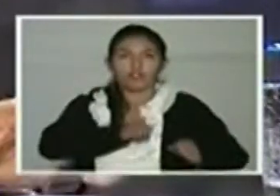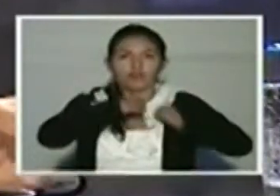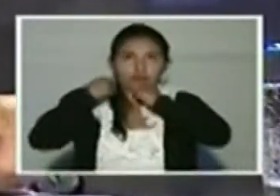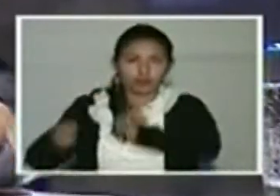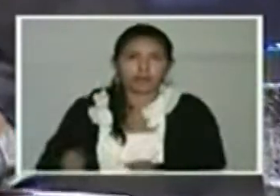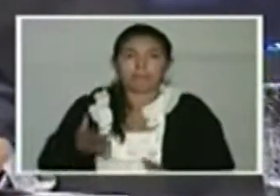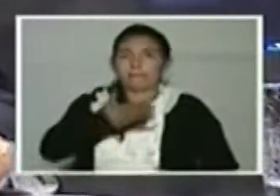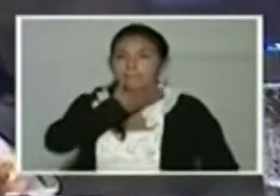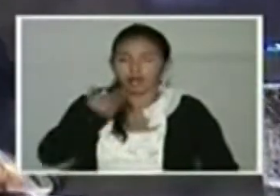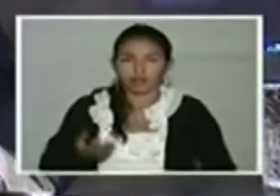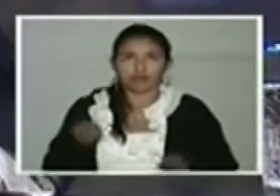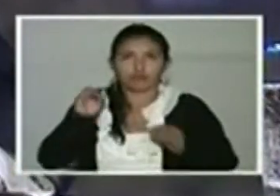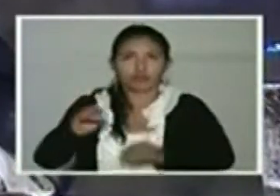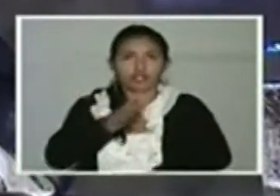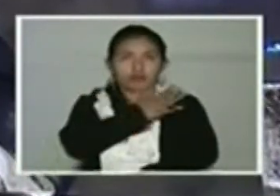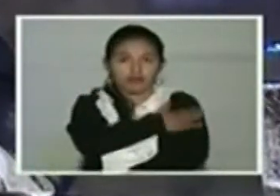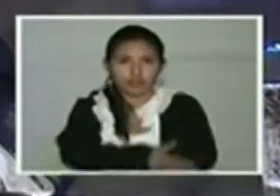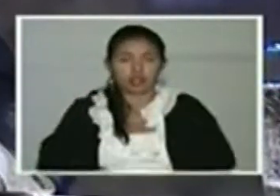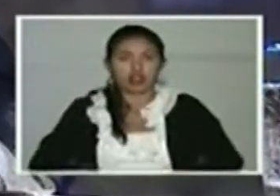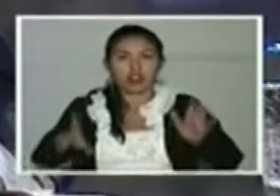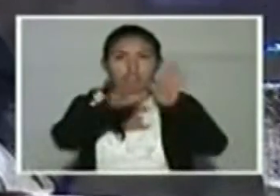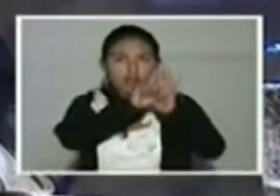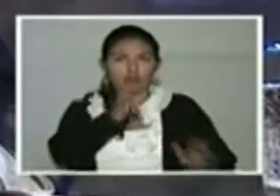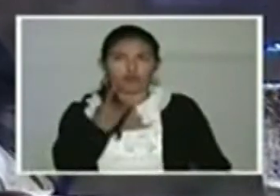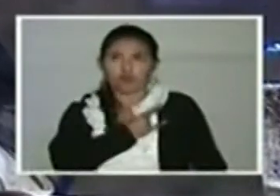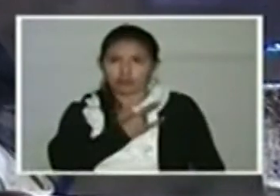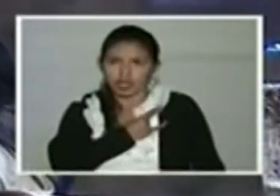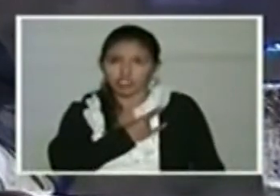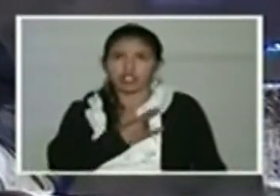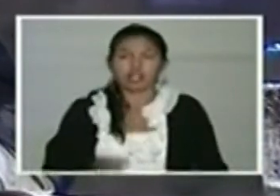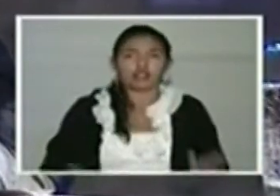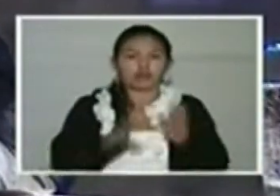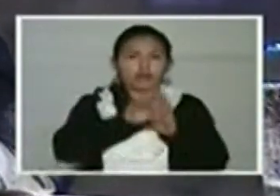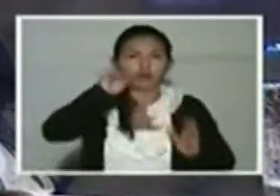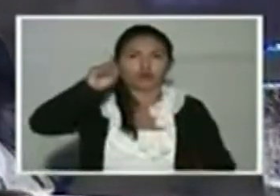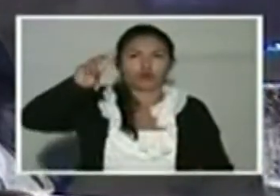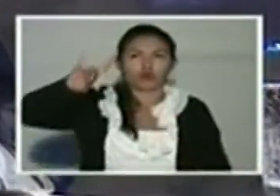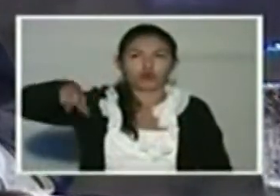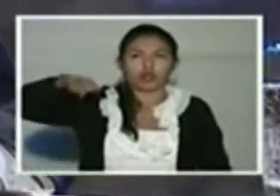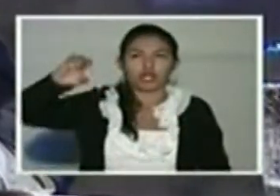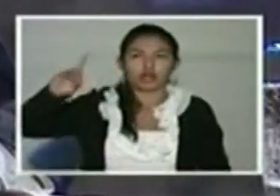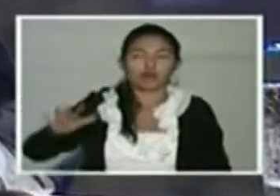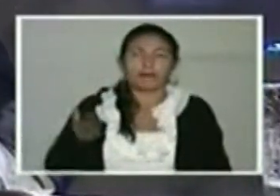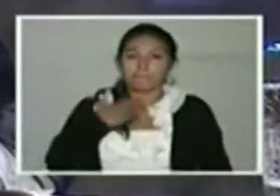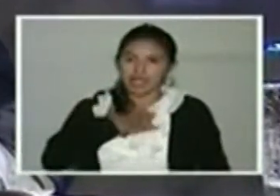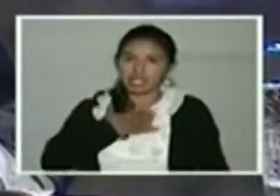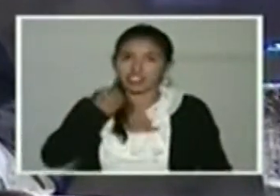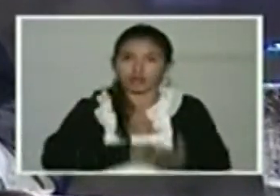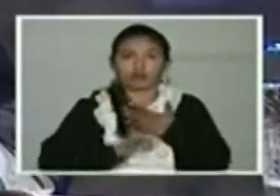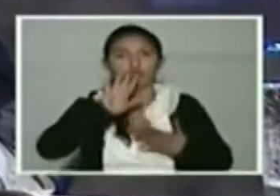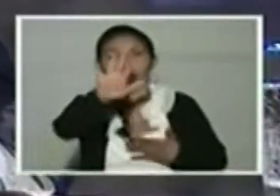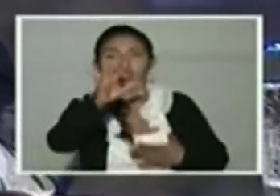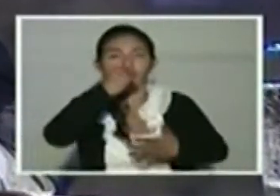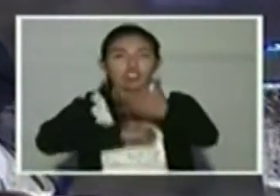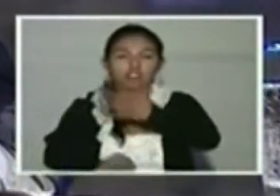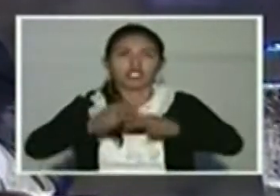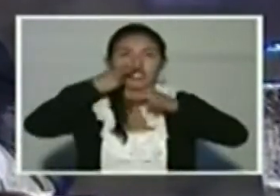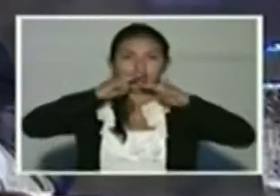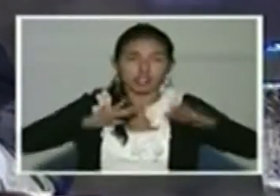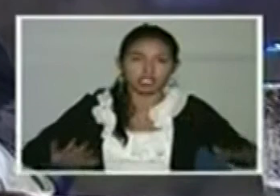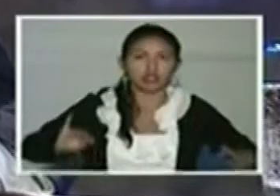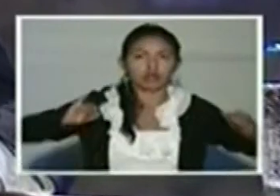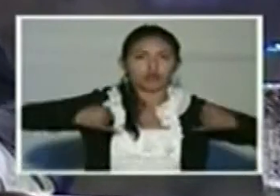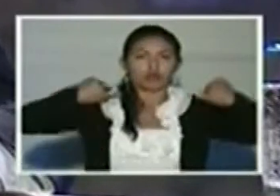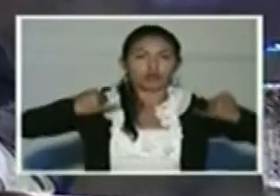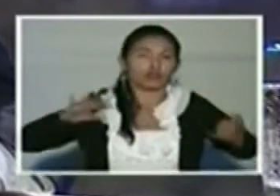mejorar respaldamos la ley necesita ya respaldamos atunero quiero que mis hijos tus hijos la niñez la